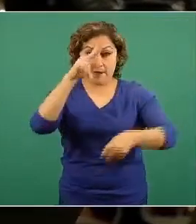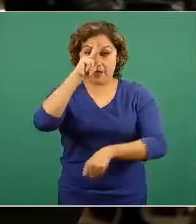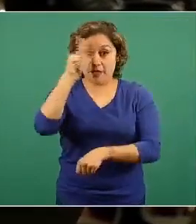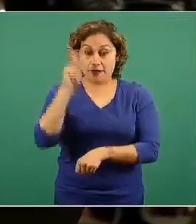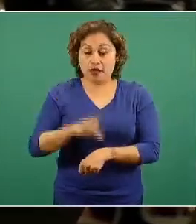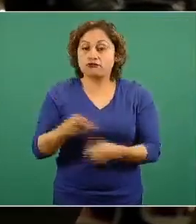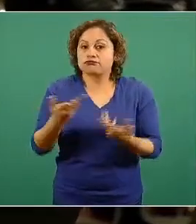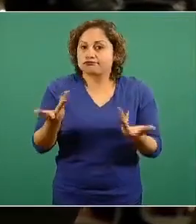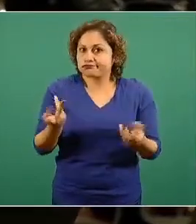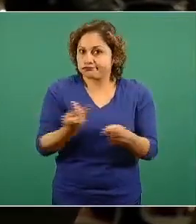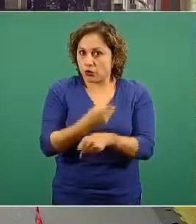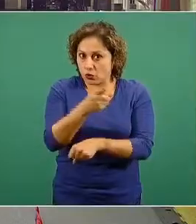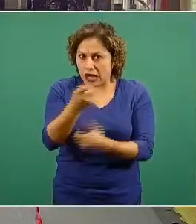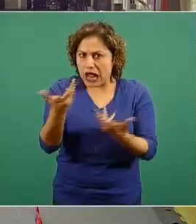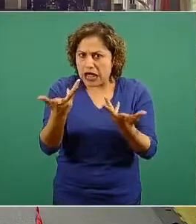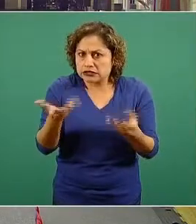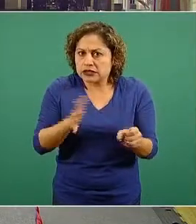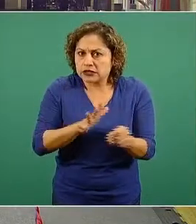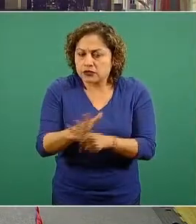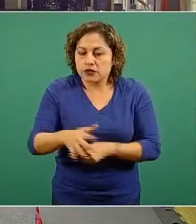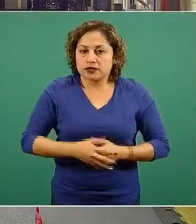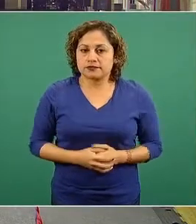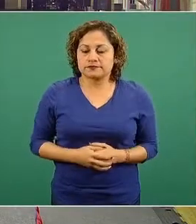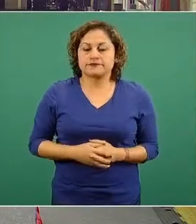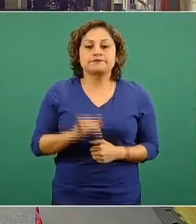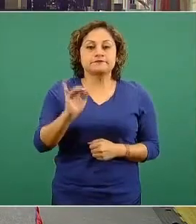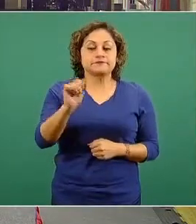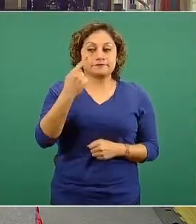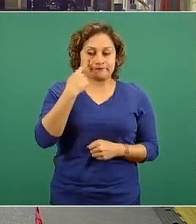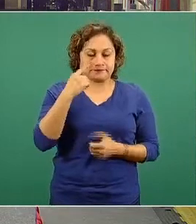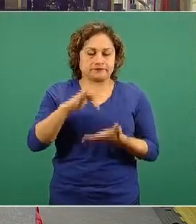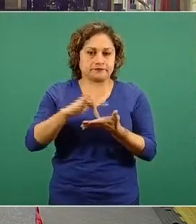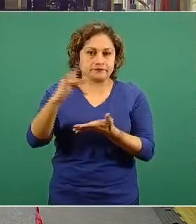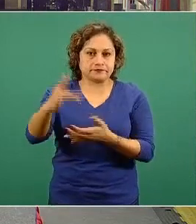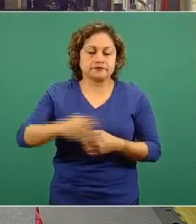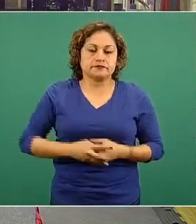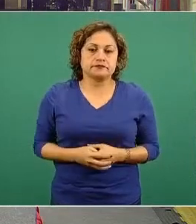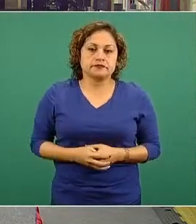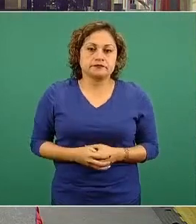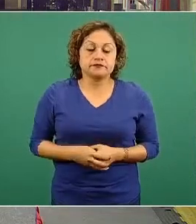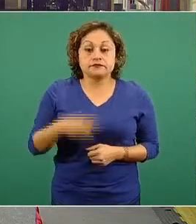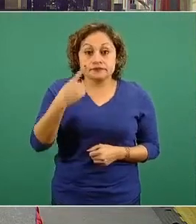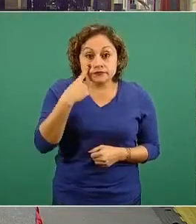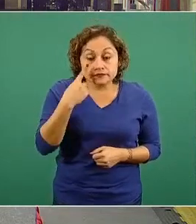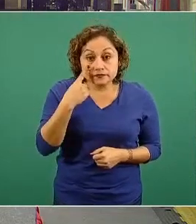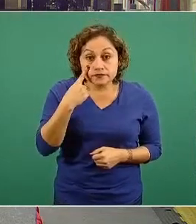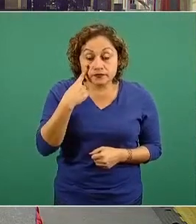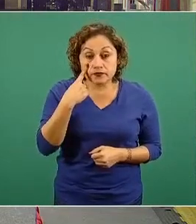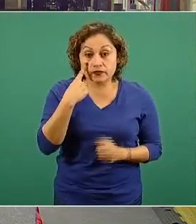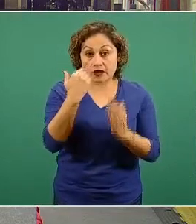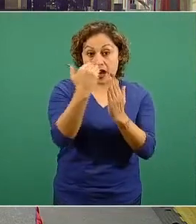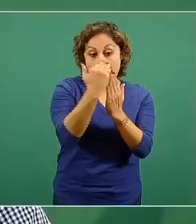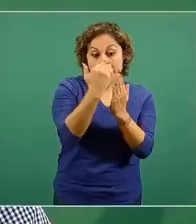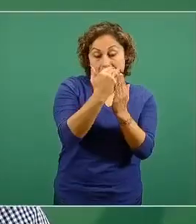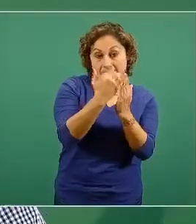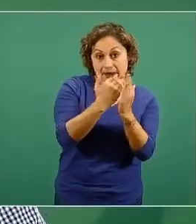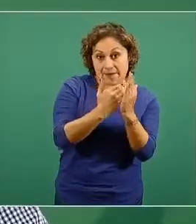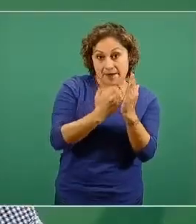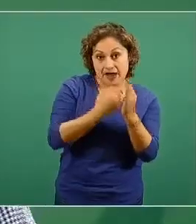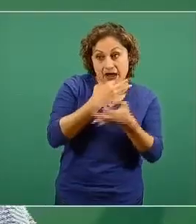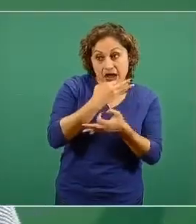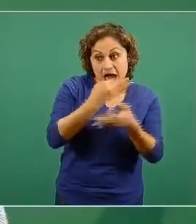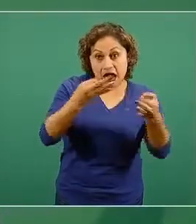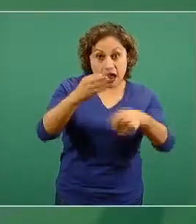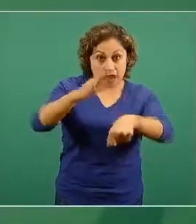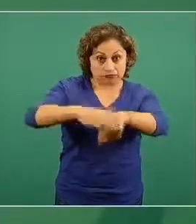habitual. Cómo no, muchas gracias. De hecho, las medidas que en su momento se empezaron a tomar, y esto